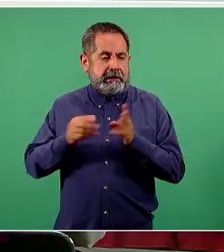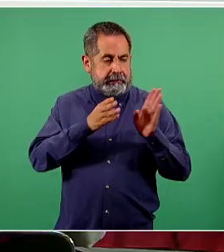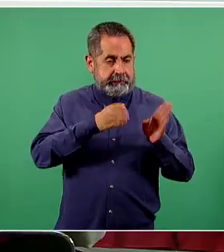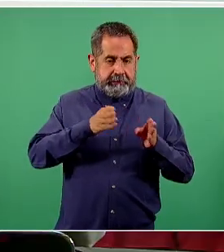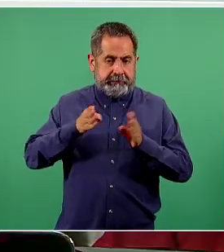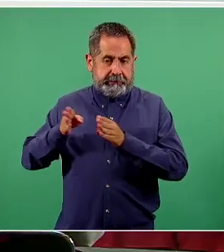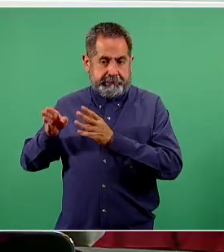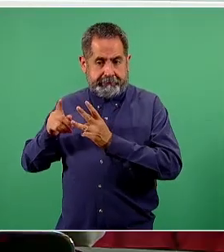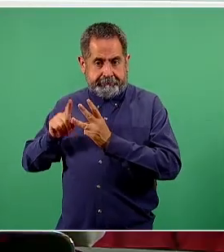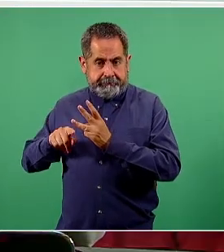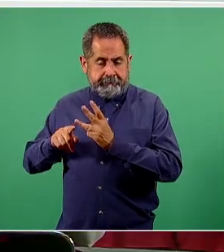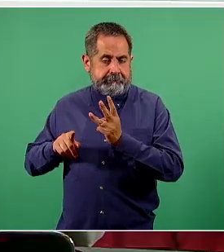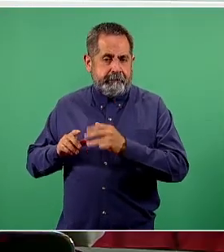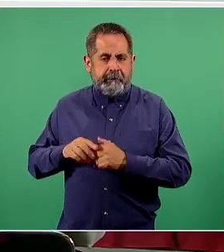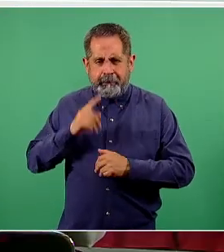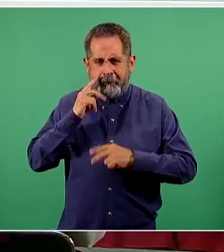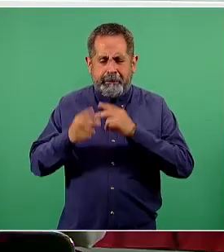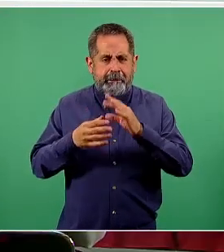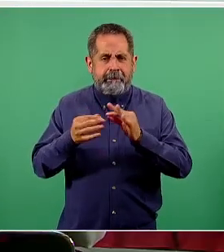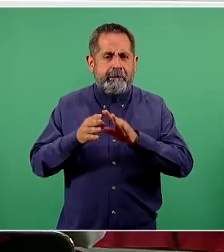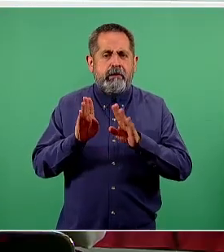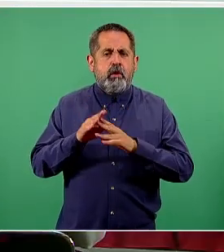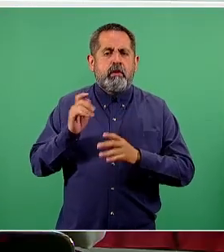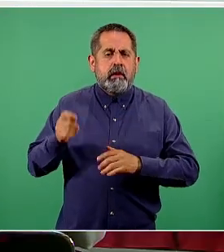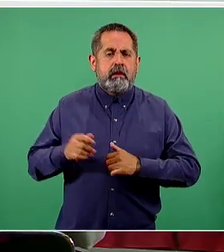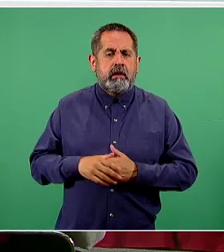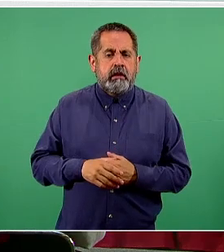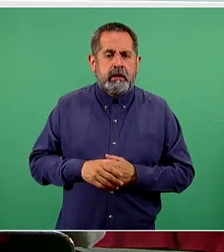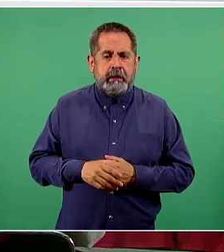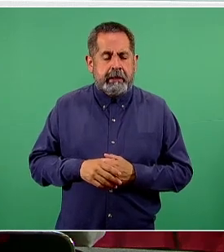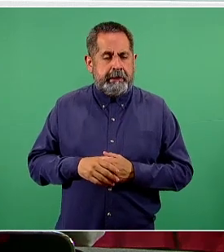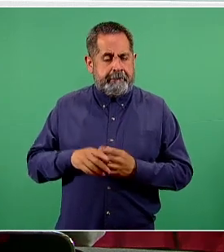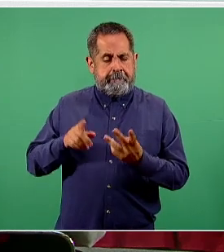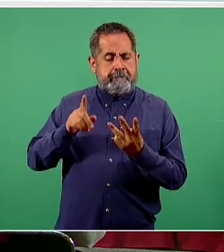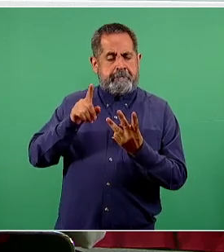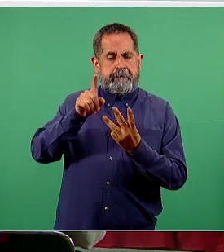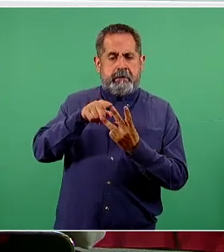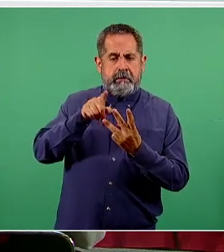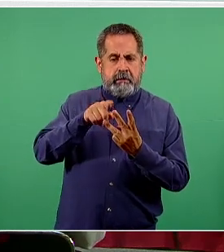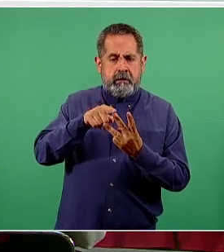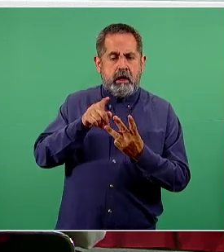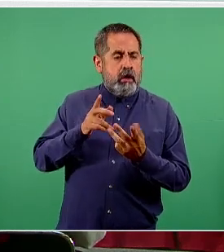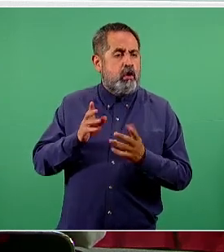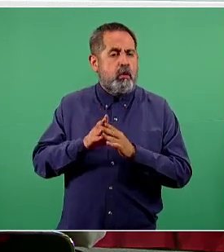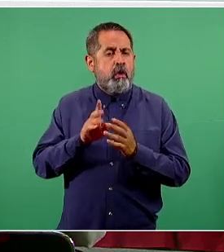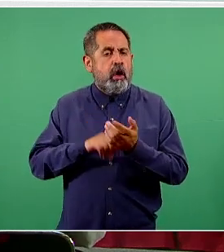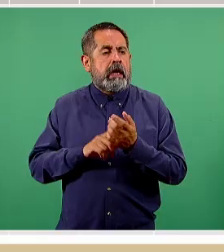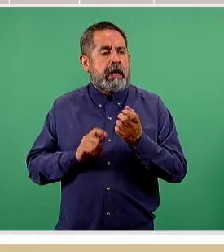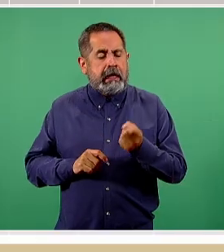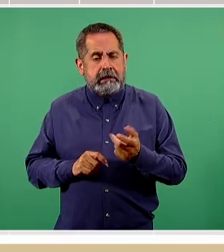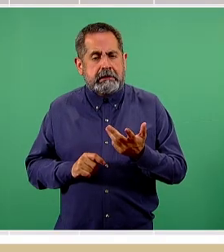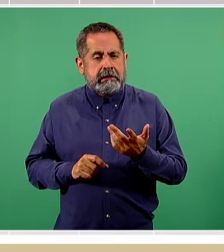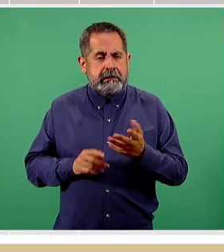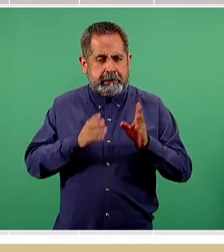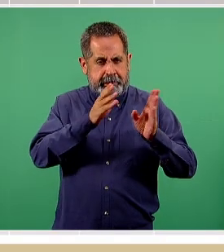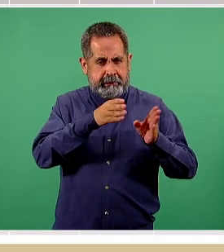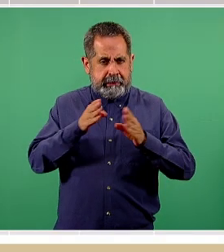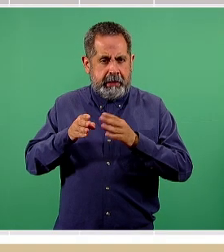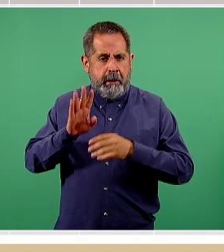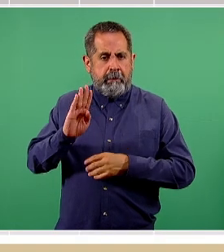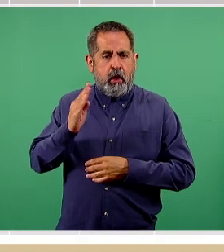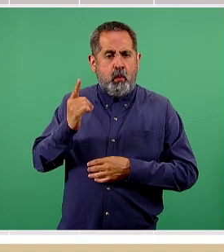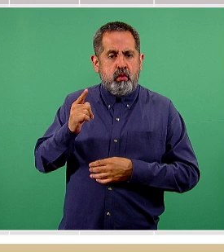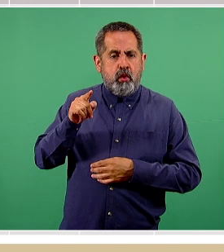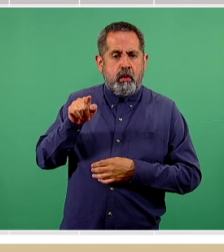la tercera. Y me detengo rápidamente en la del medio, que es precisamente esta variante que en su momento decíamos fue identificada